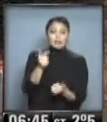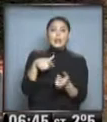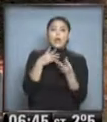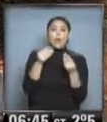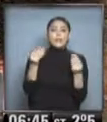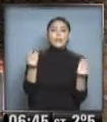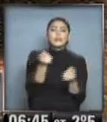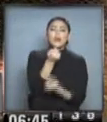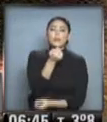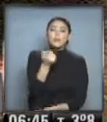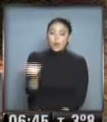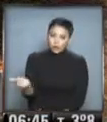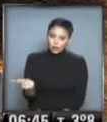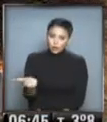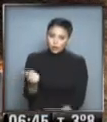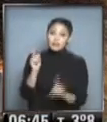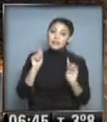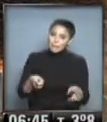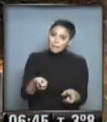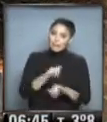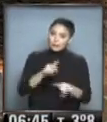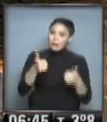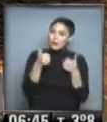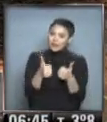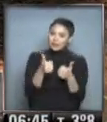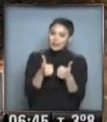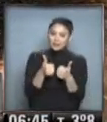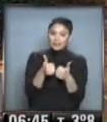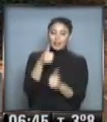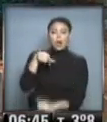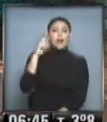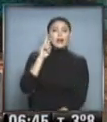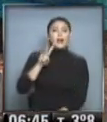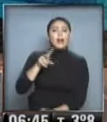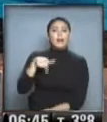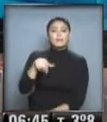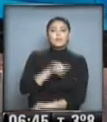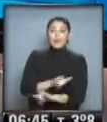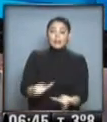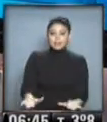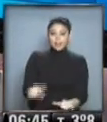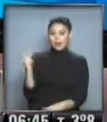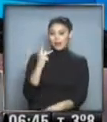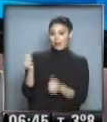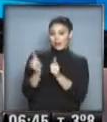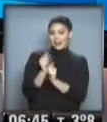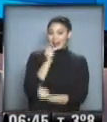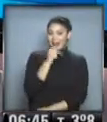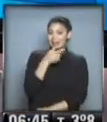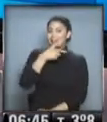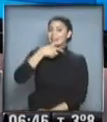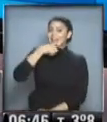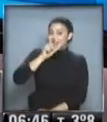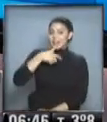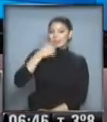contenido de vapor de agua en el aire, muy buena noticia también. Y vamos a irnos a una pausa con Cari para tomarnos un